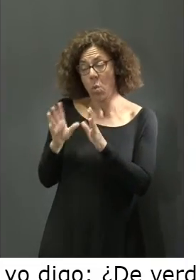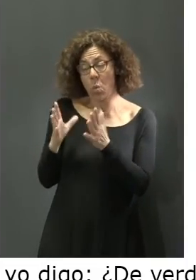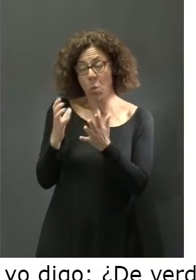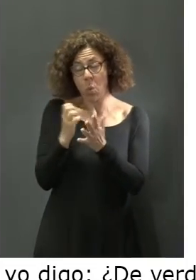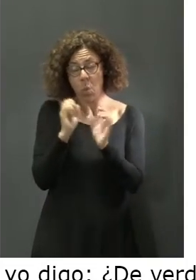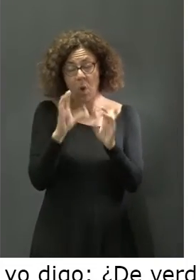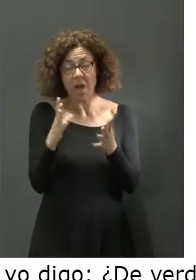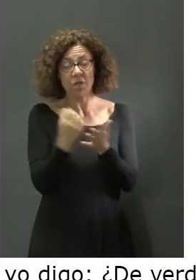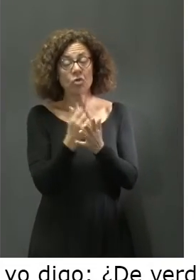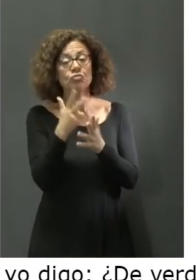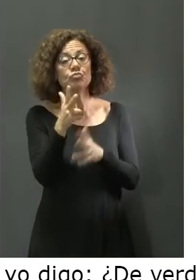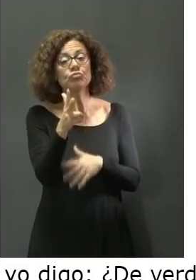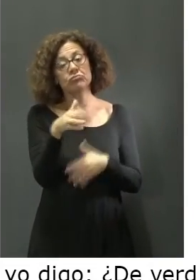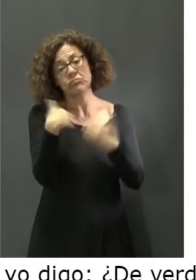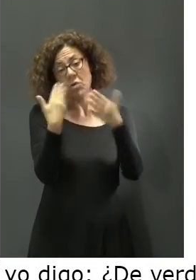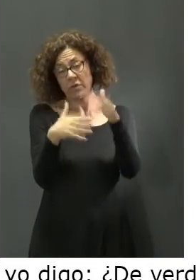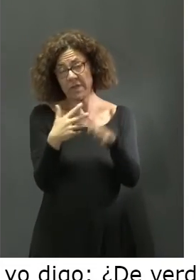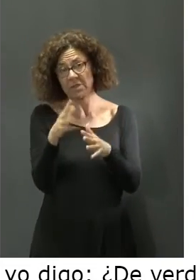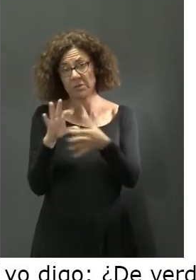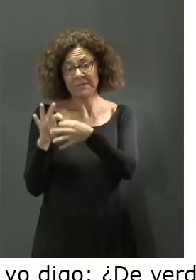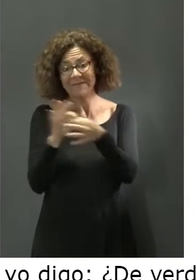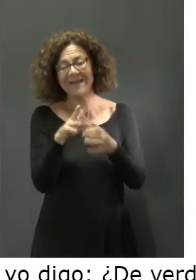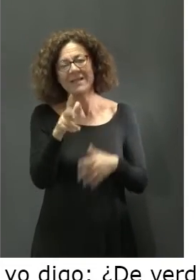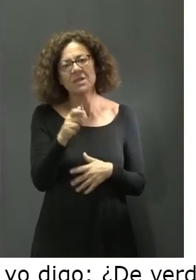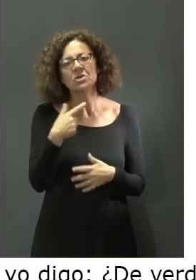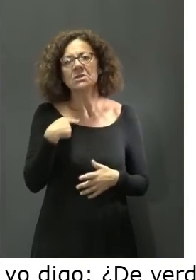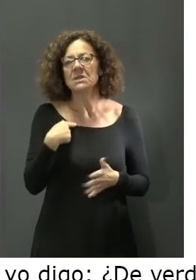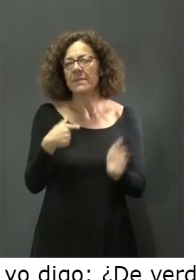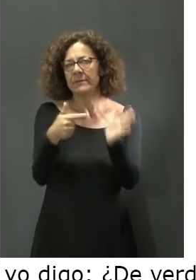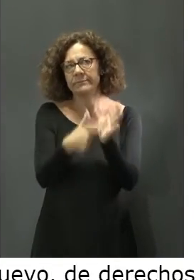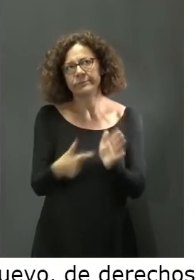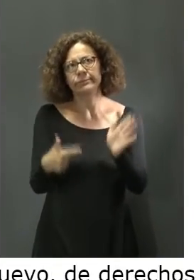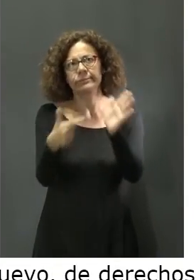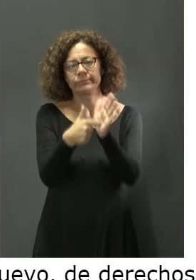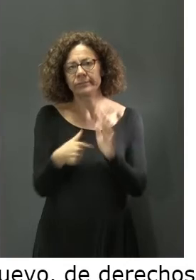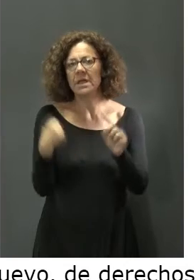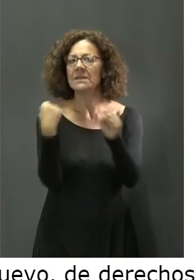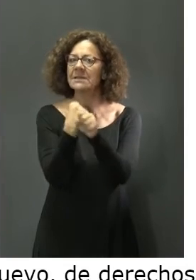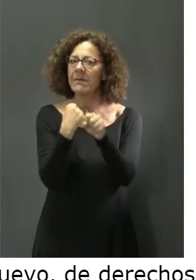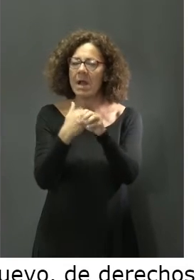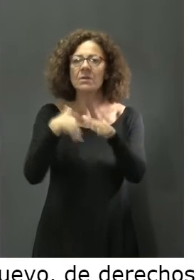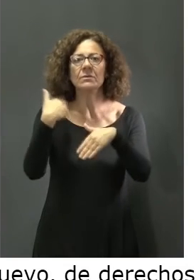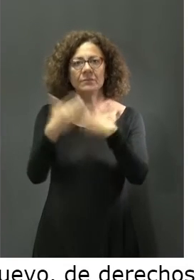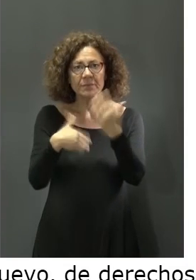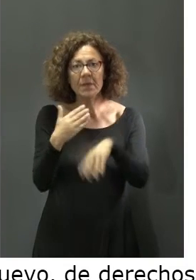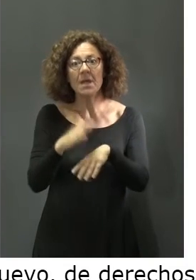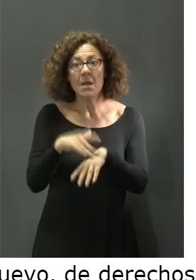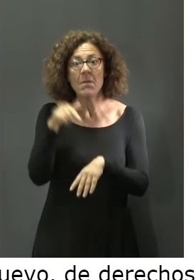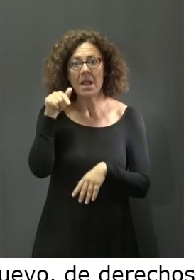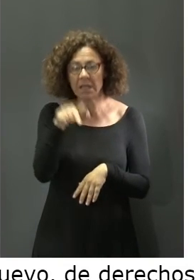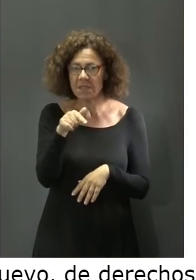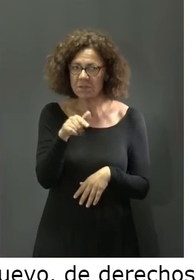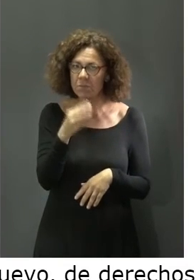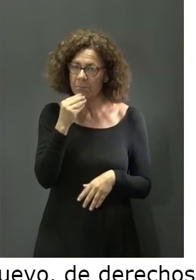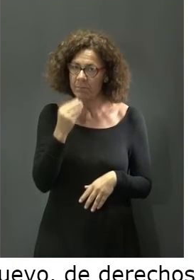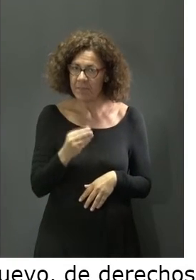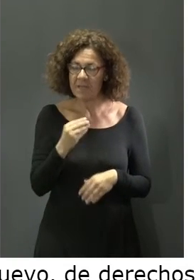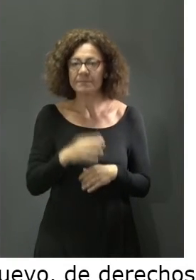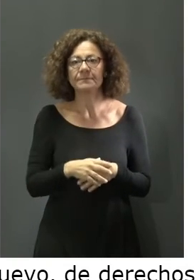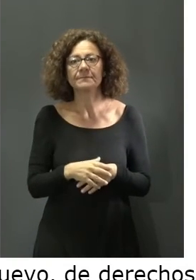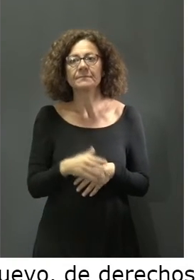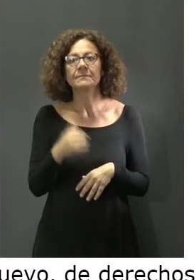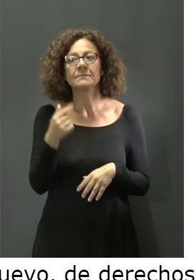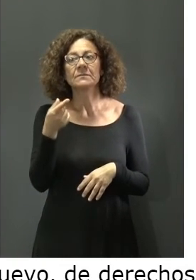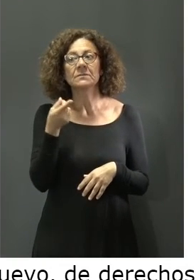a derechos, que es Sí. algo que hay que estar reclamando, ejerciendo, trabajando permanentemente, ¿no? para que sea efectivo.